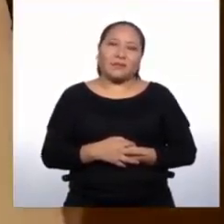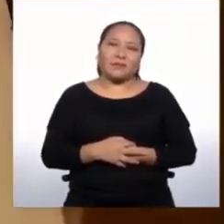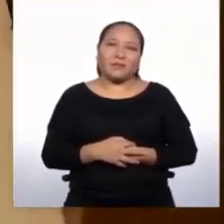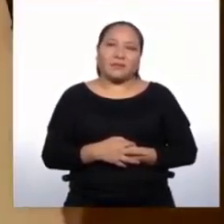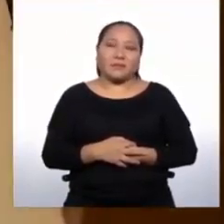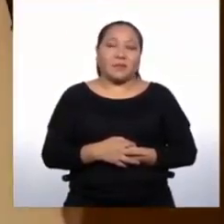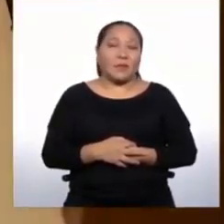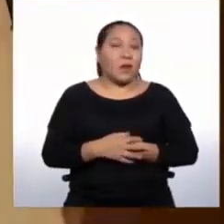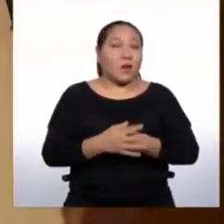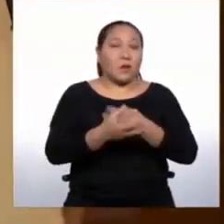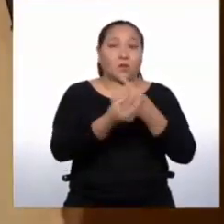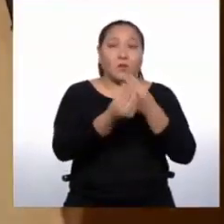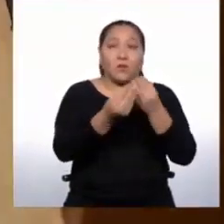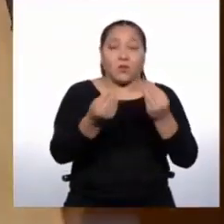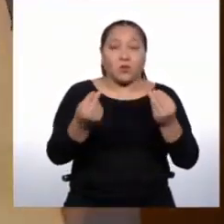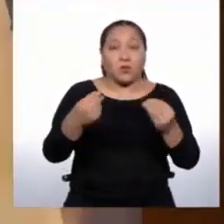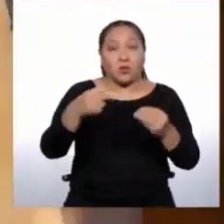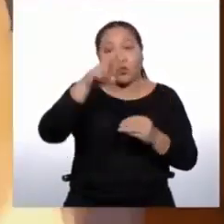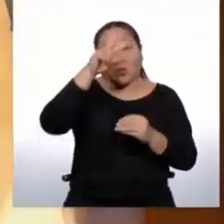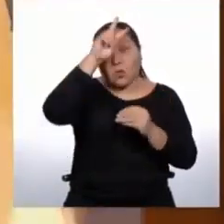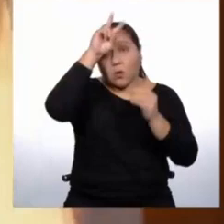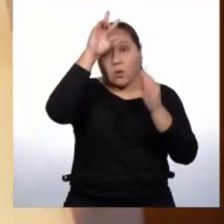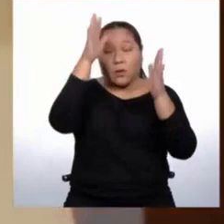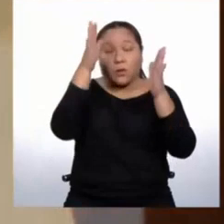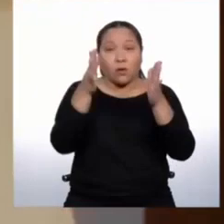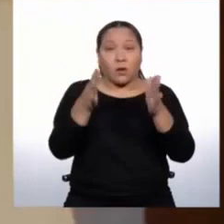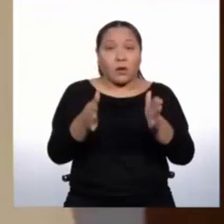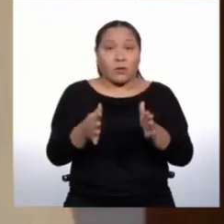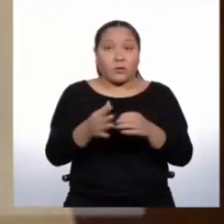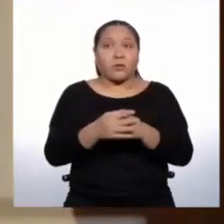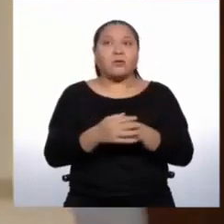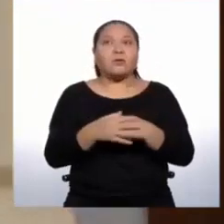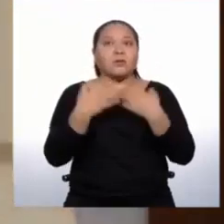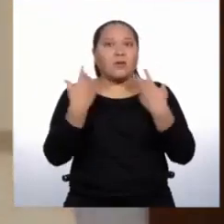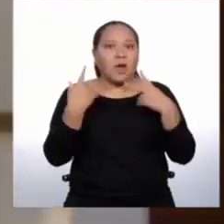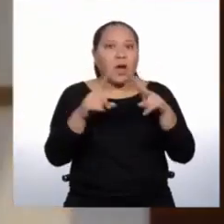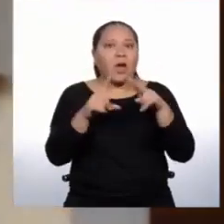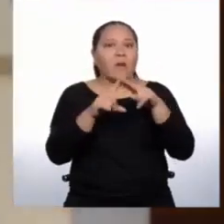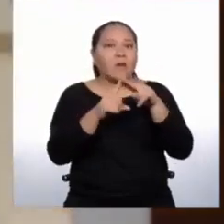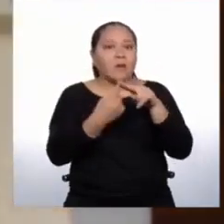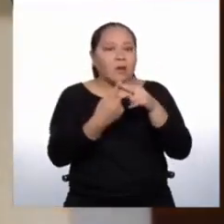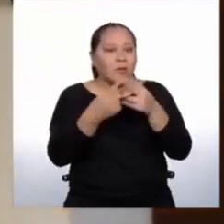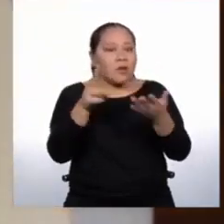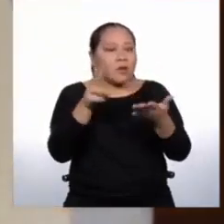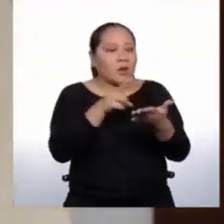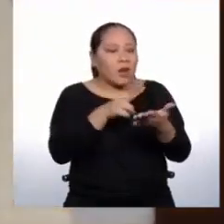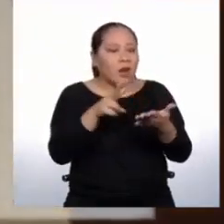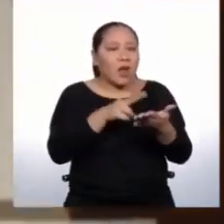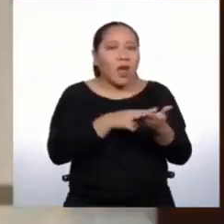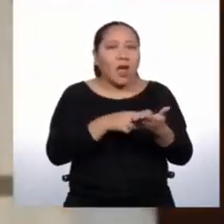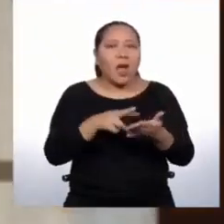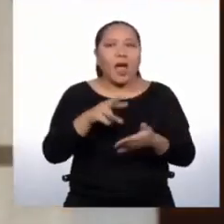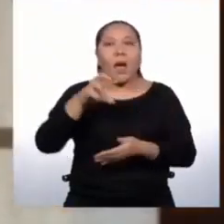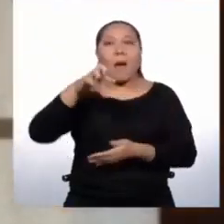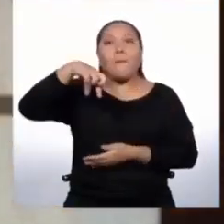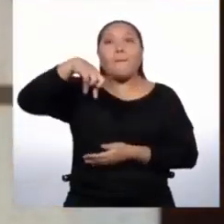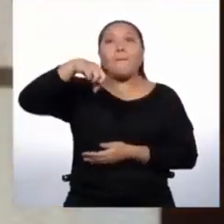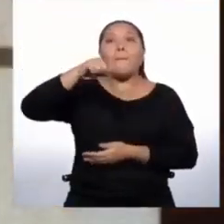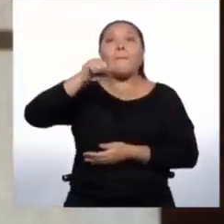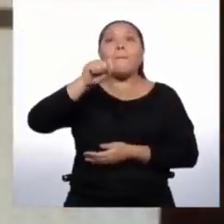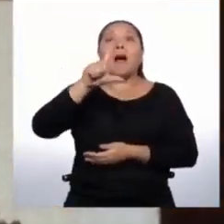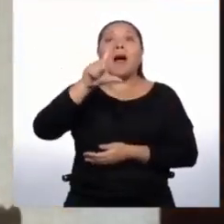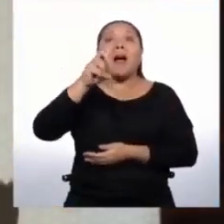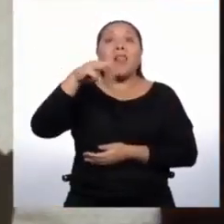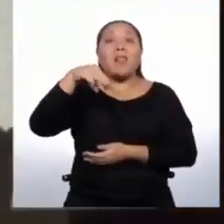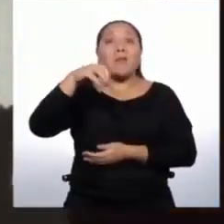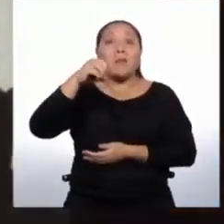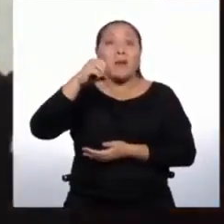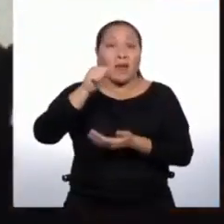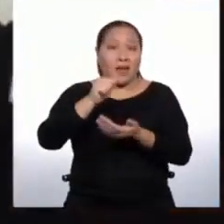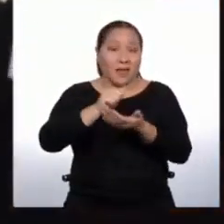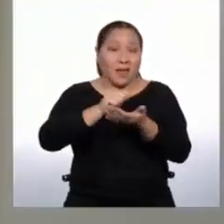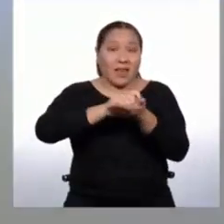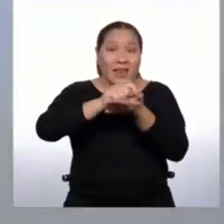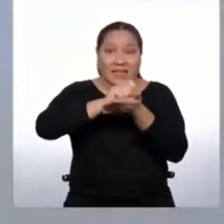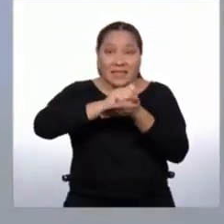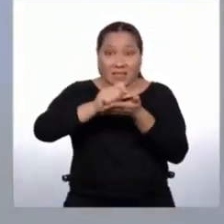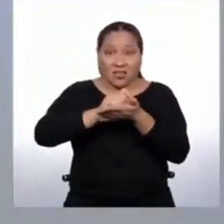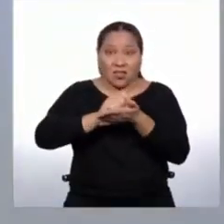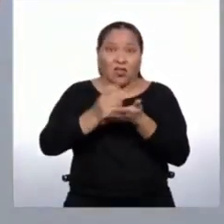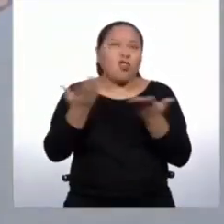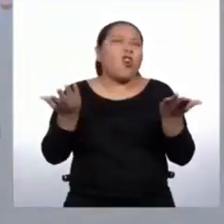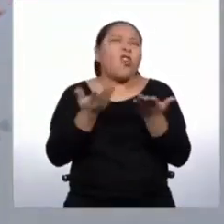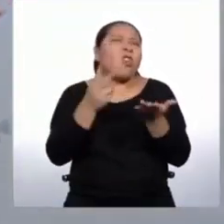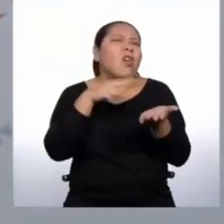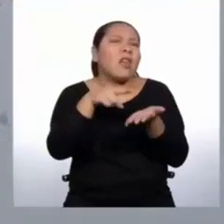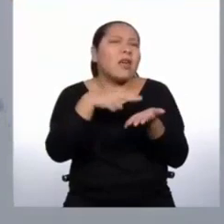Como muchos peruanos, hemos comenzado leyendo a Palma en la escuela. Como bien sabemos,